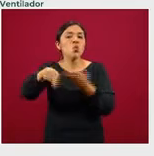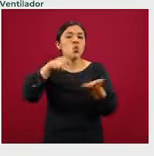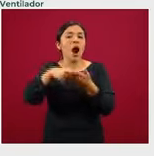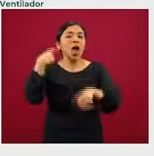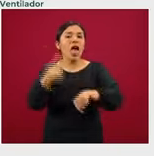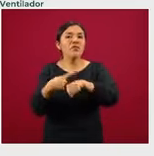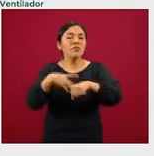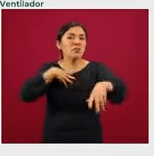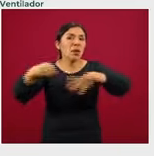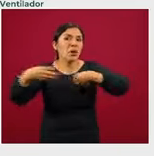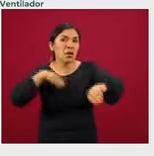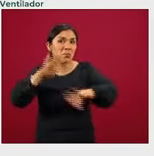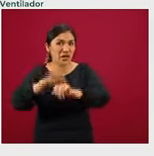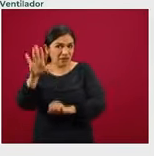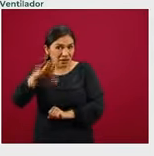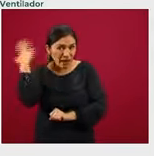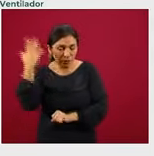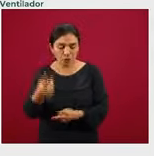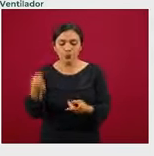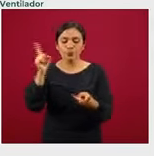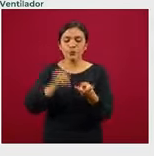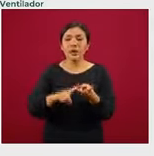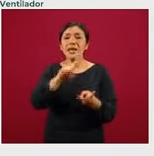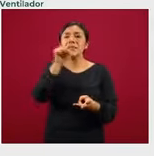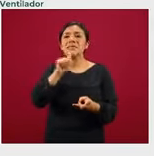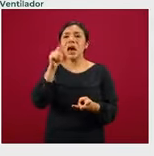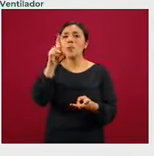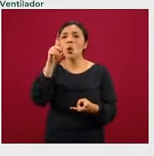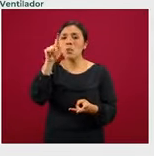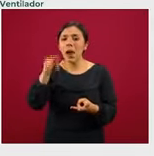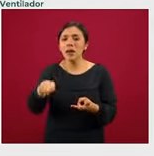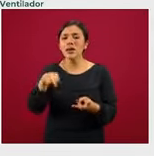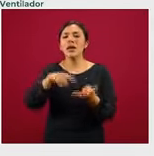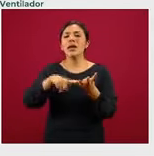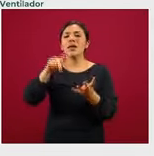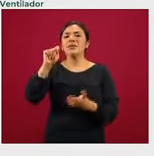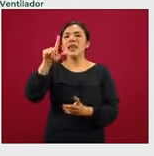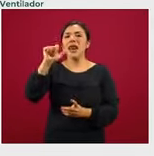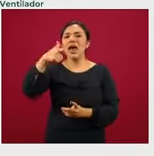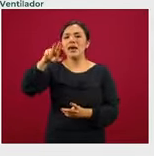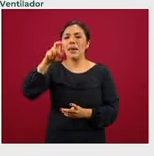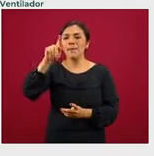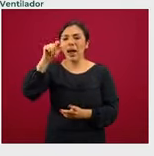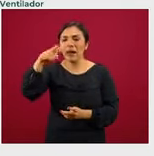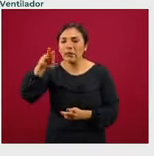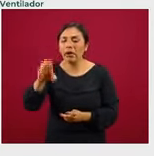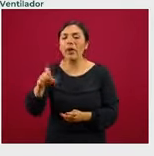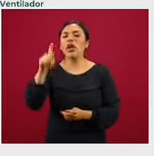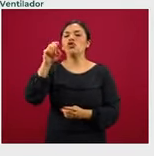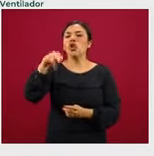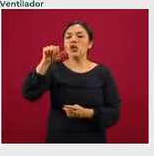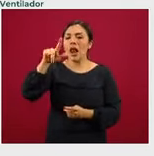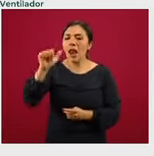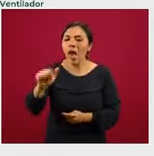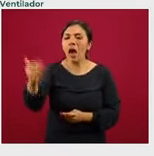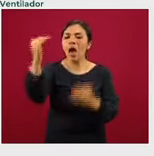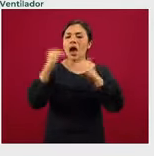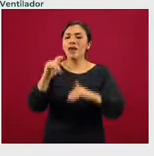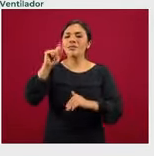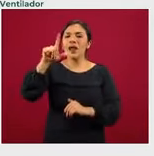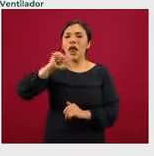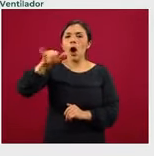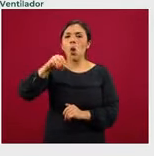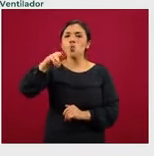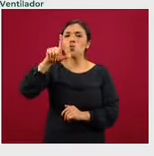crece a mayor velocidad, mientras que Zapopan, San Pedro, Tlaquepaque, Tonalá y Tlajomulco lo